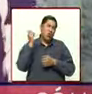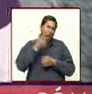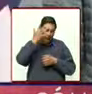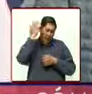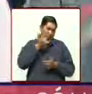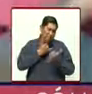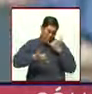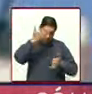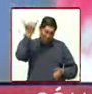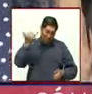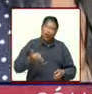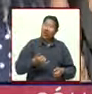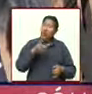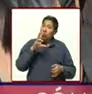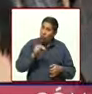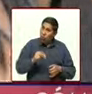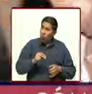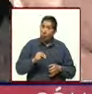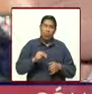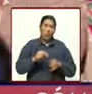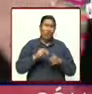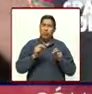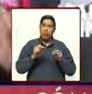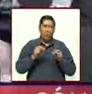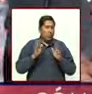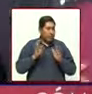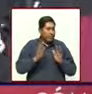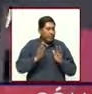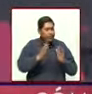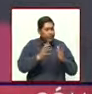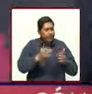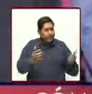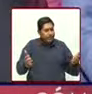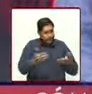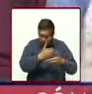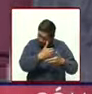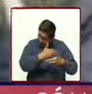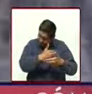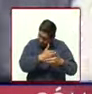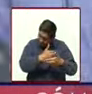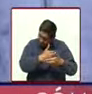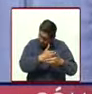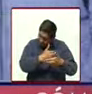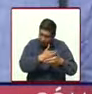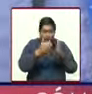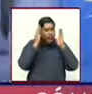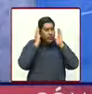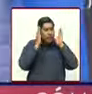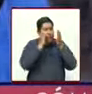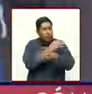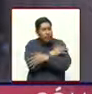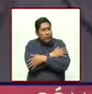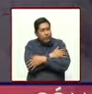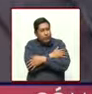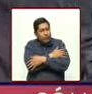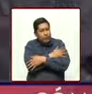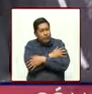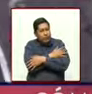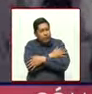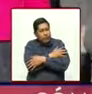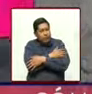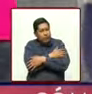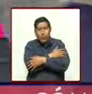personas. No decirles, ay, por favor, esa mente débil. No. Apóyelo. Escúchelo, creo que es lo primero, Denise,